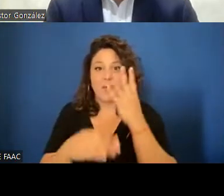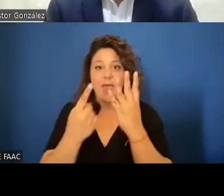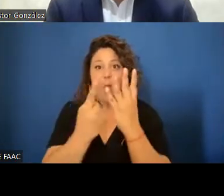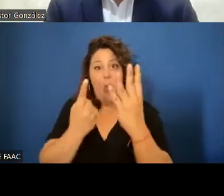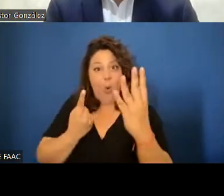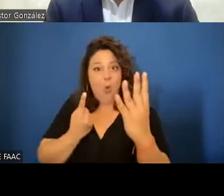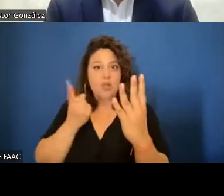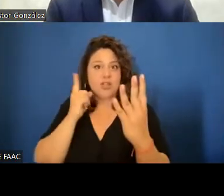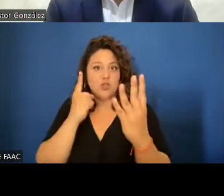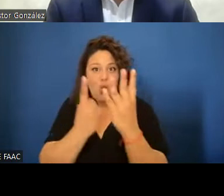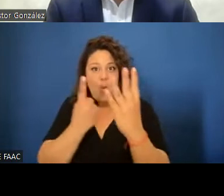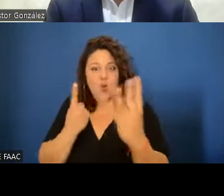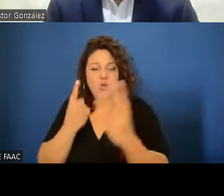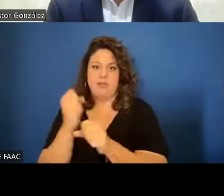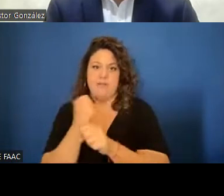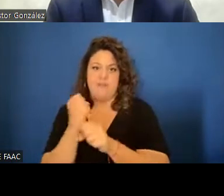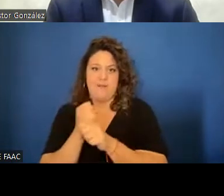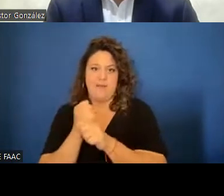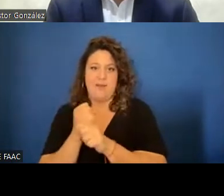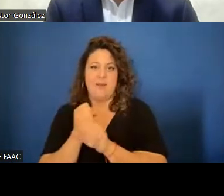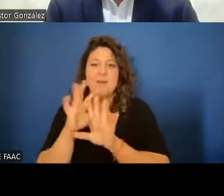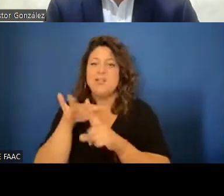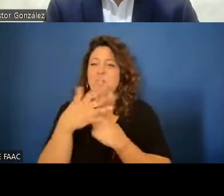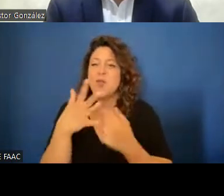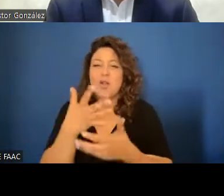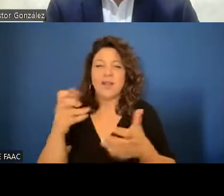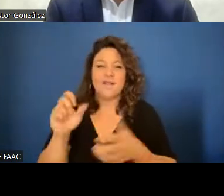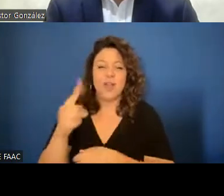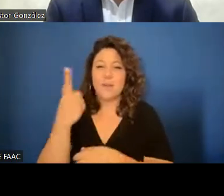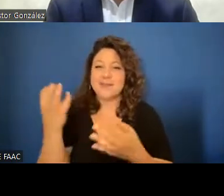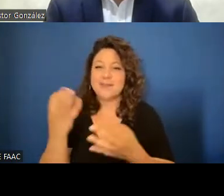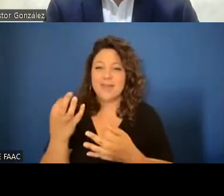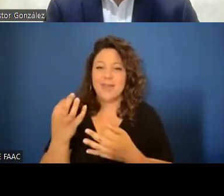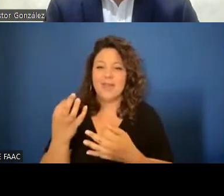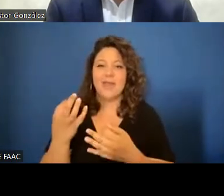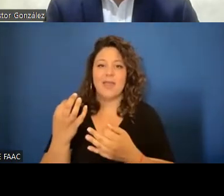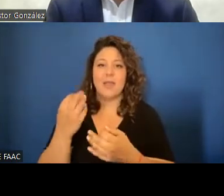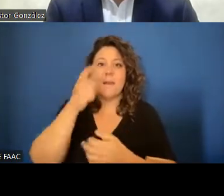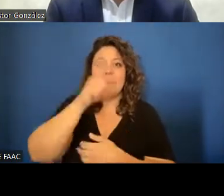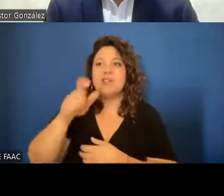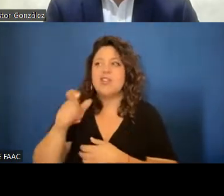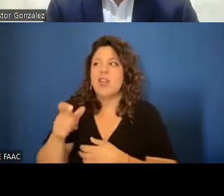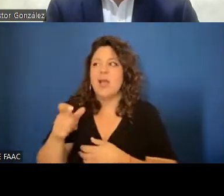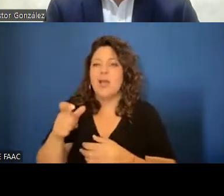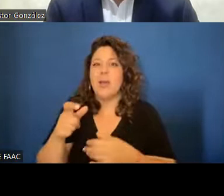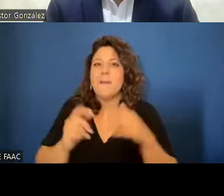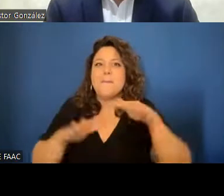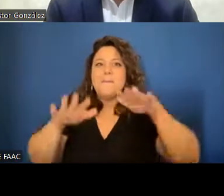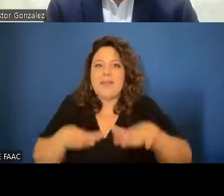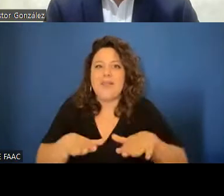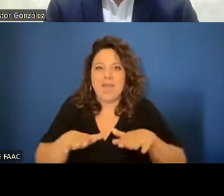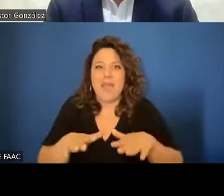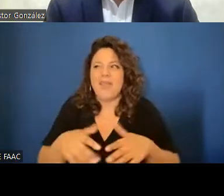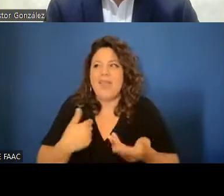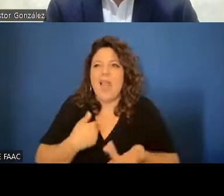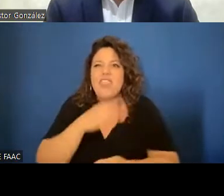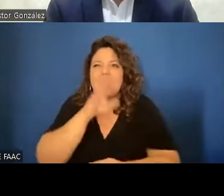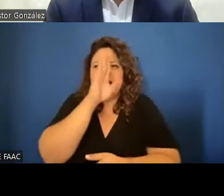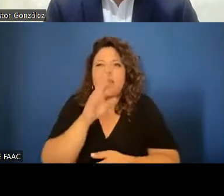administración, en este caso estamos hablando de un funcionario, no se aceptó esta prueba del reconocimiento psiquiátrico y tampoco se le adoptó el